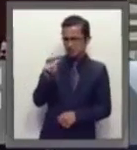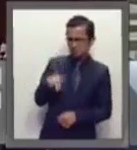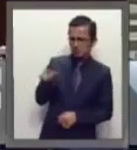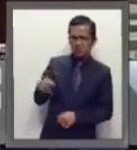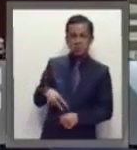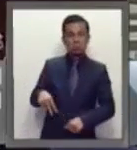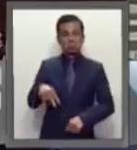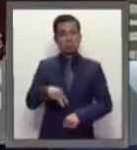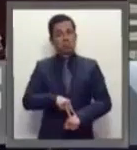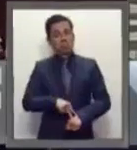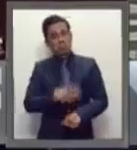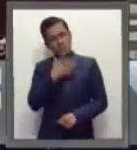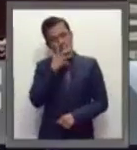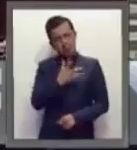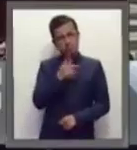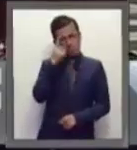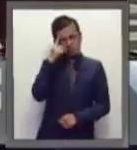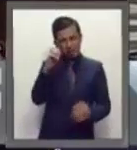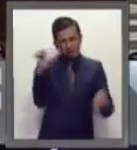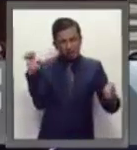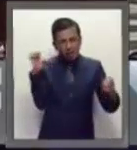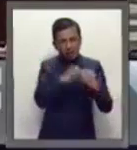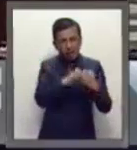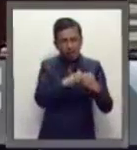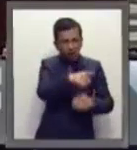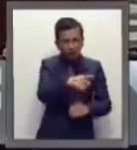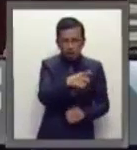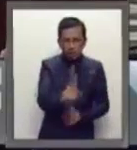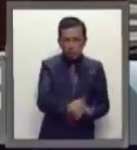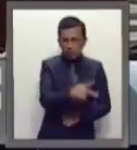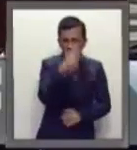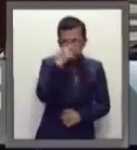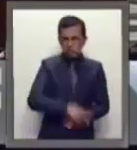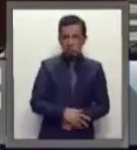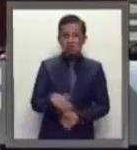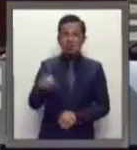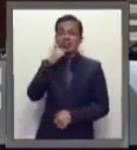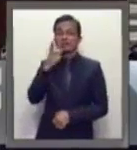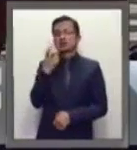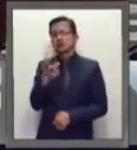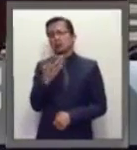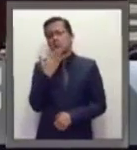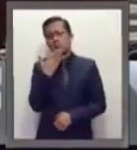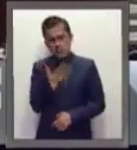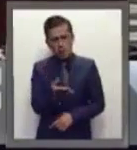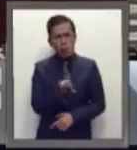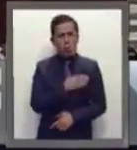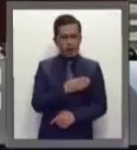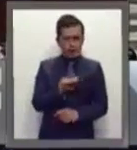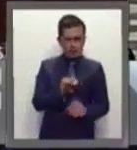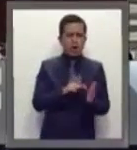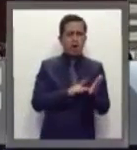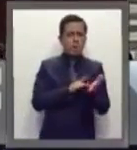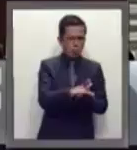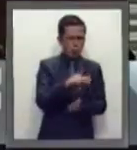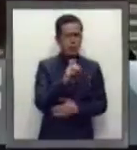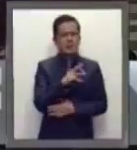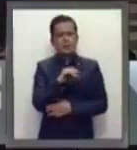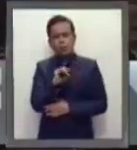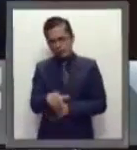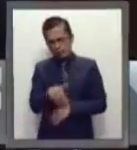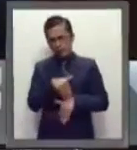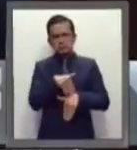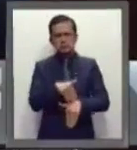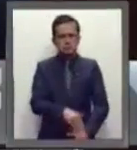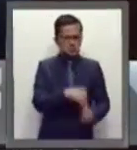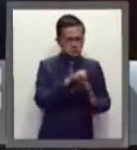al pueblo de mexico diciendo que esta reforma es buena que va a apoyar a la democracia que es constitucional y que es